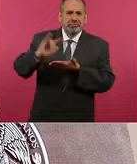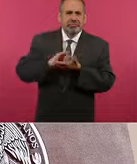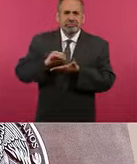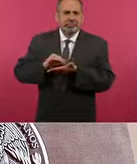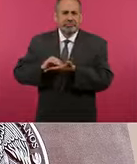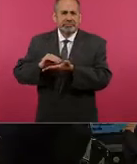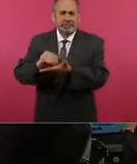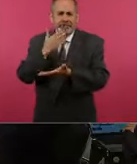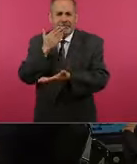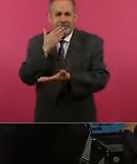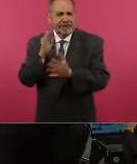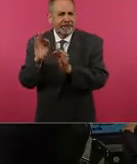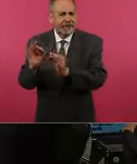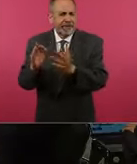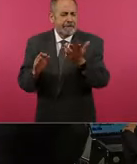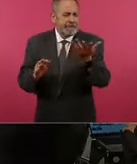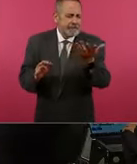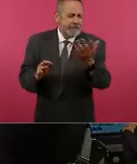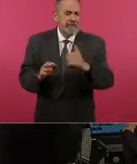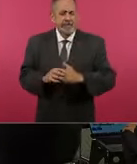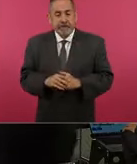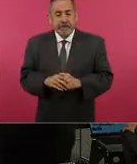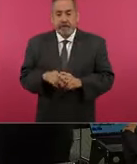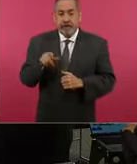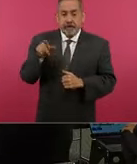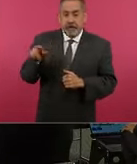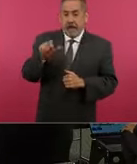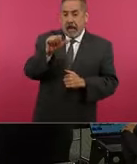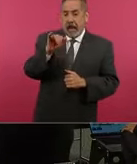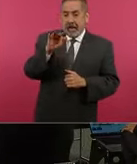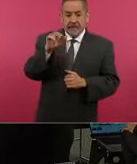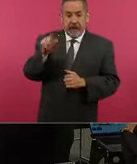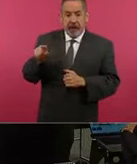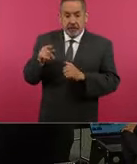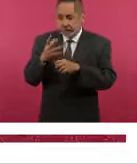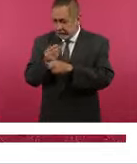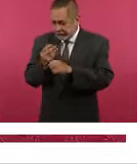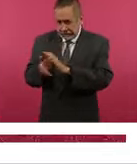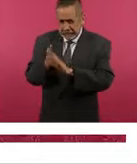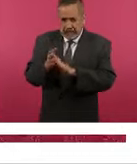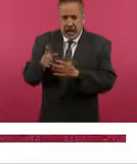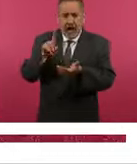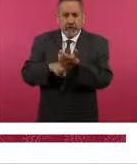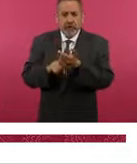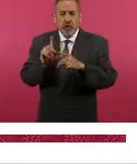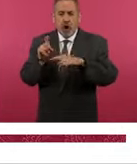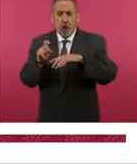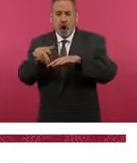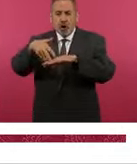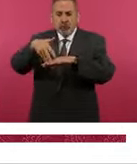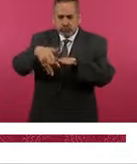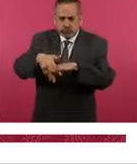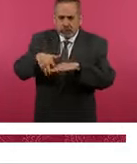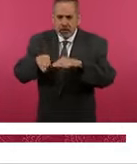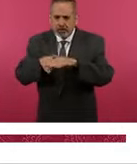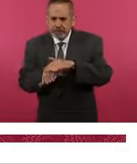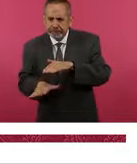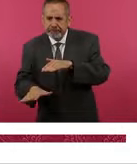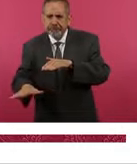aeropuerto. Cabe mencionar que el aeropuerto, desde su construcción, cuenta con la infraestructura pluvial adecuada para